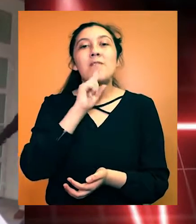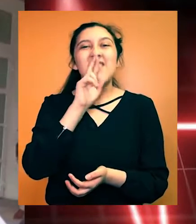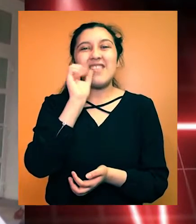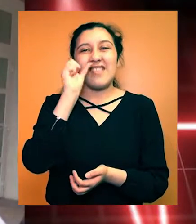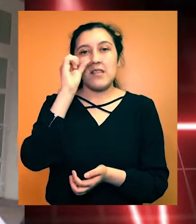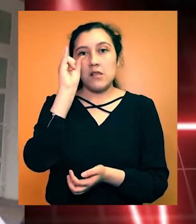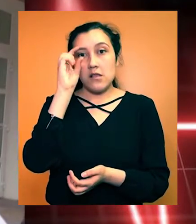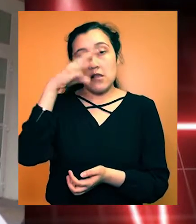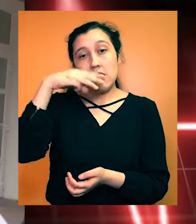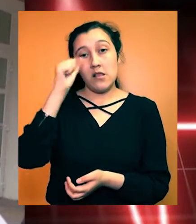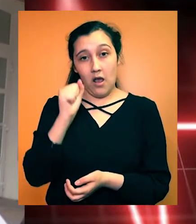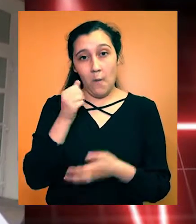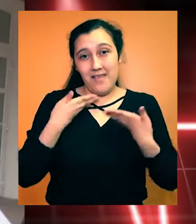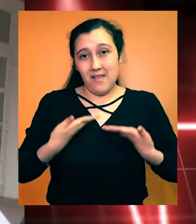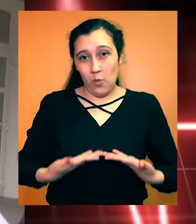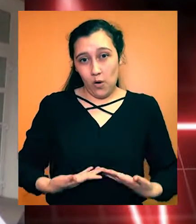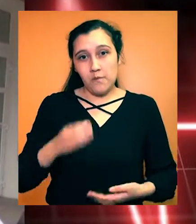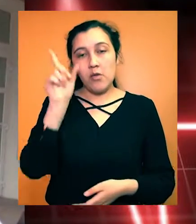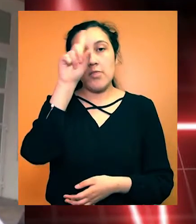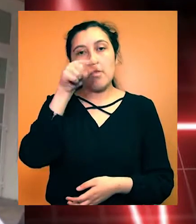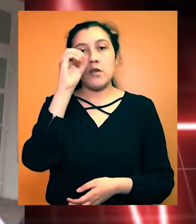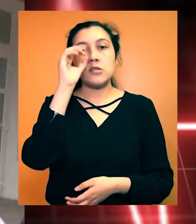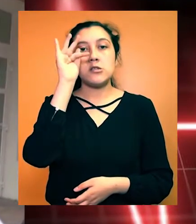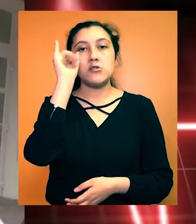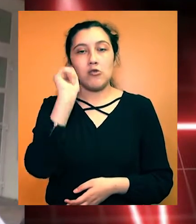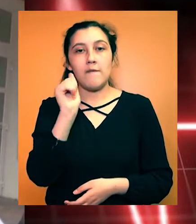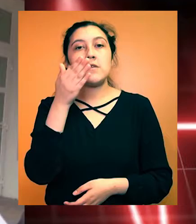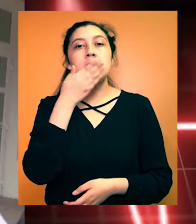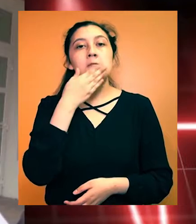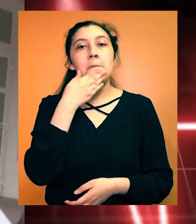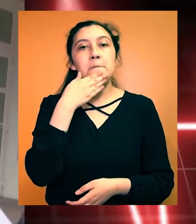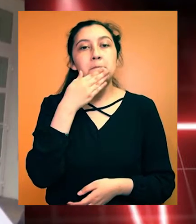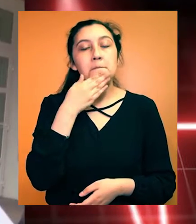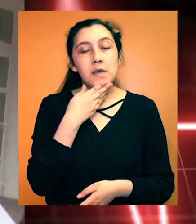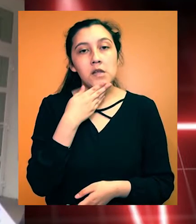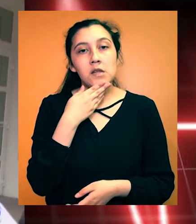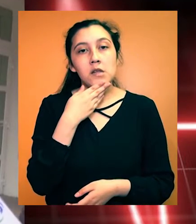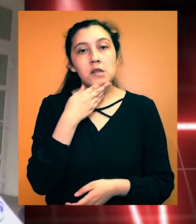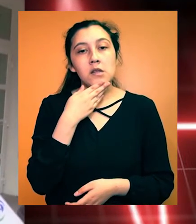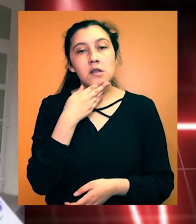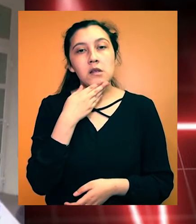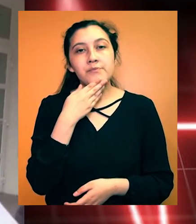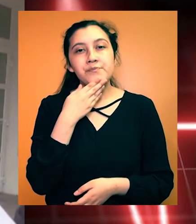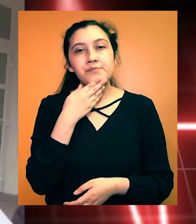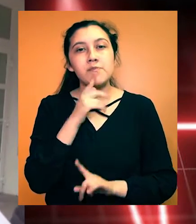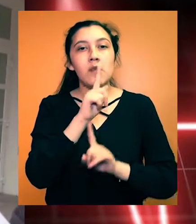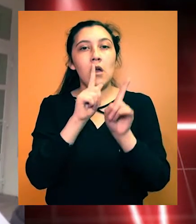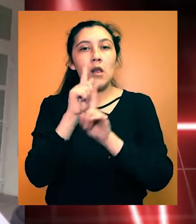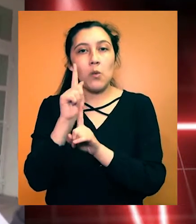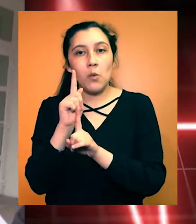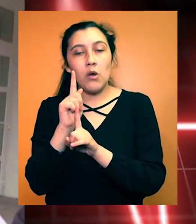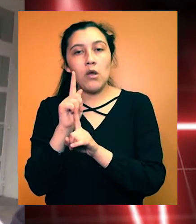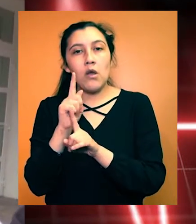Sophie, y además registraba una serie de lesiones que eran compatibles con posibles